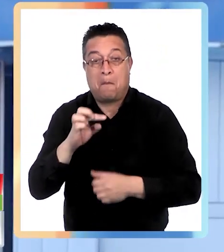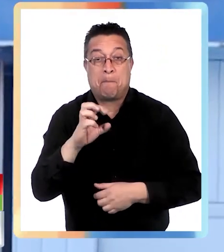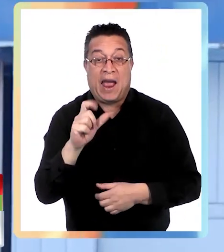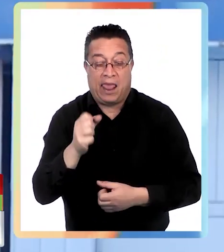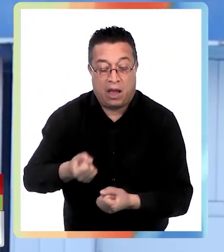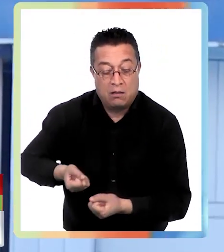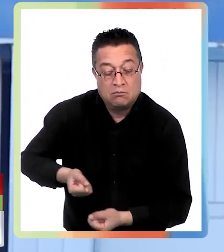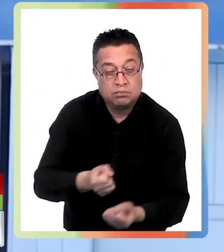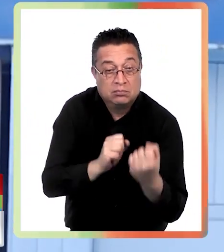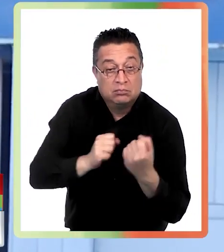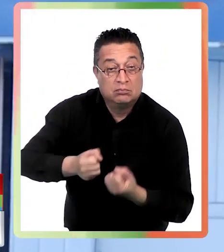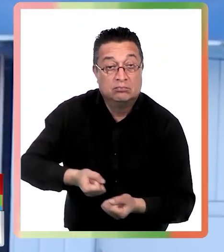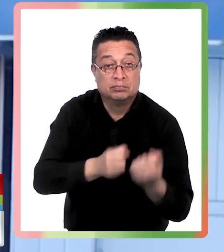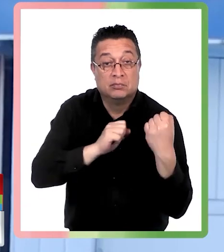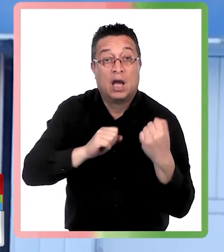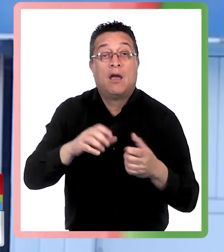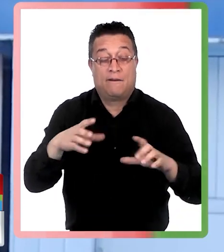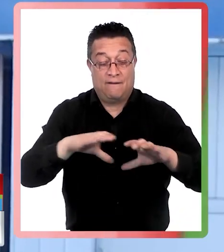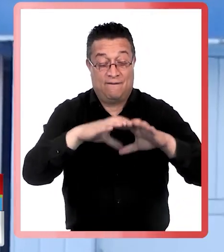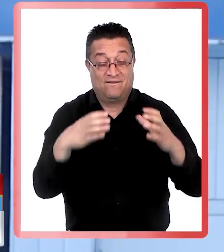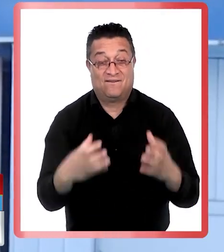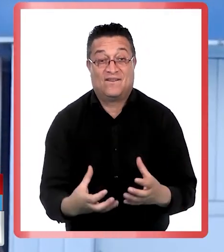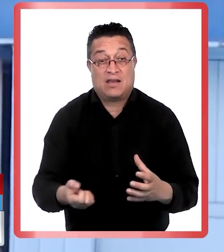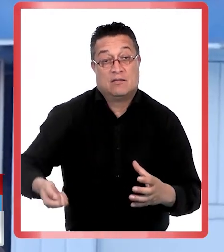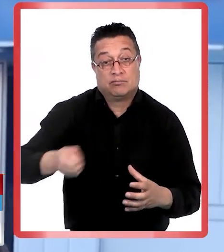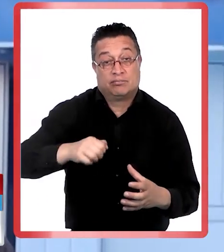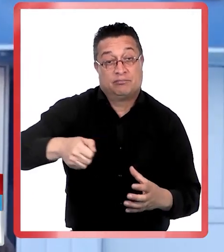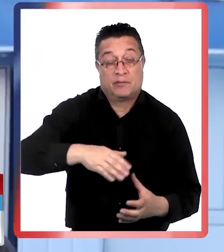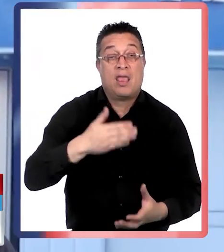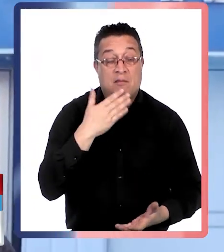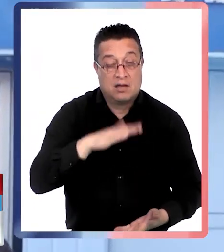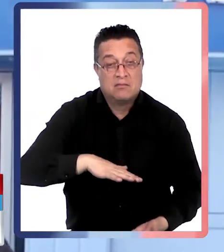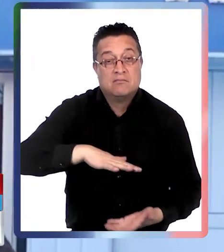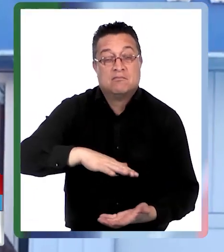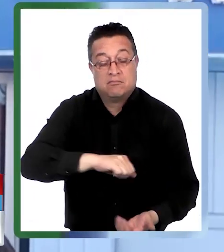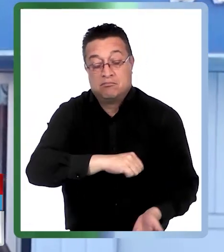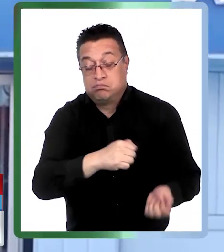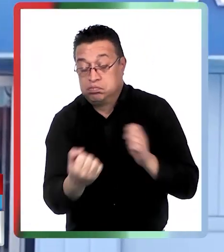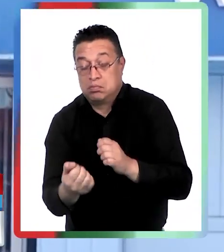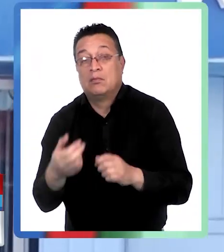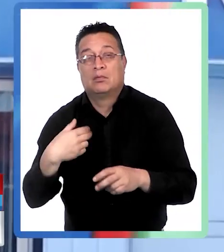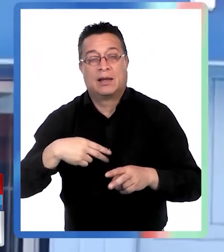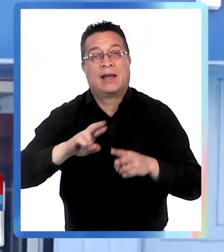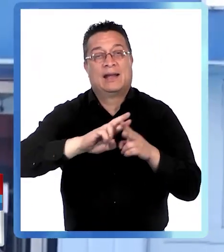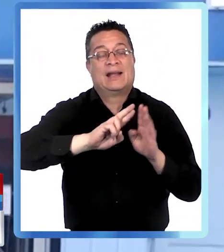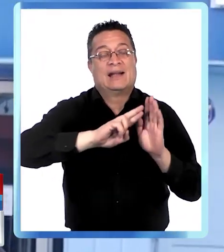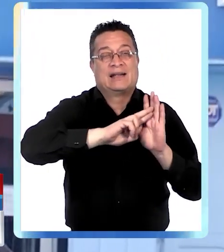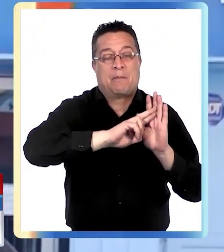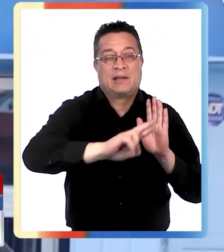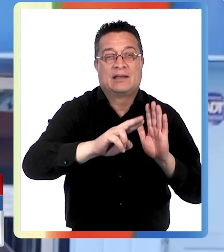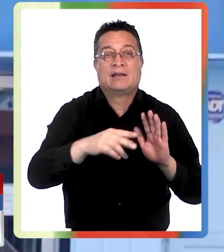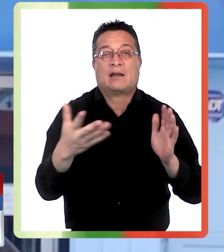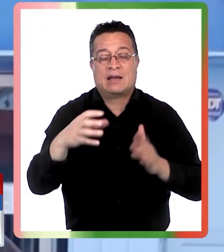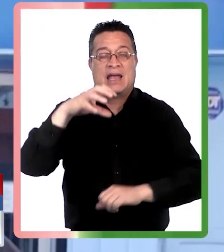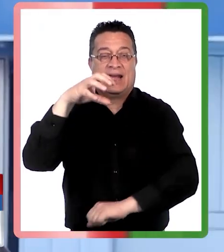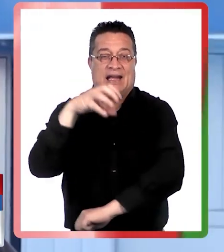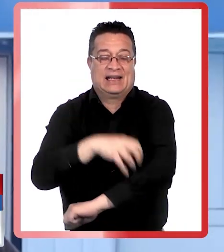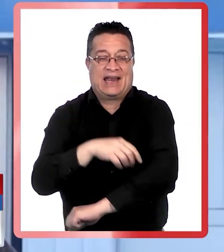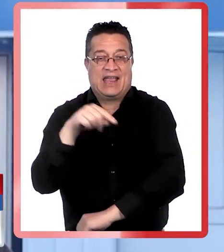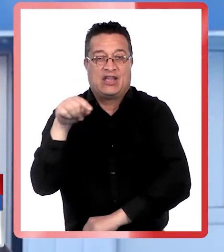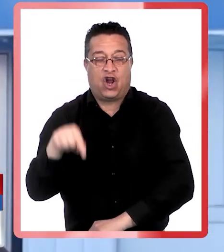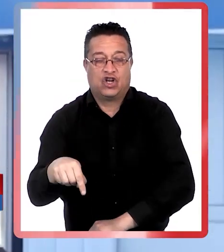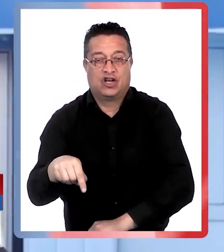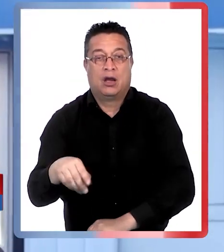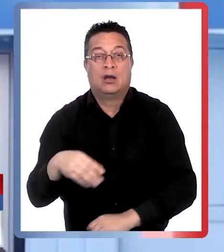y algunos baldes y fuimos motivados con la idea de hacer algo represent representando la región